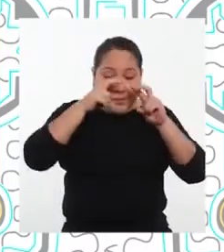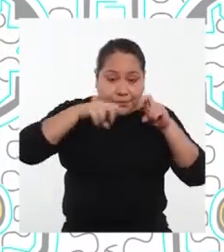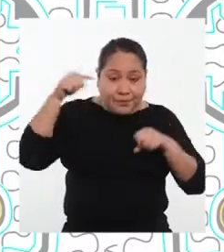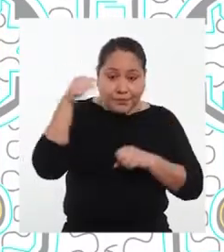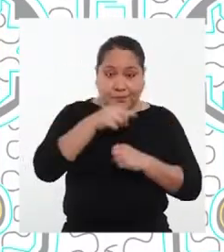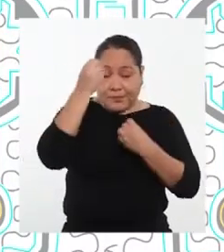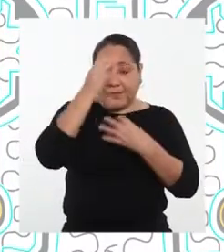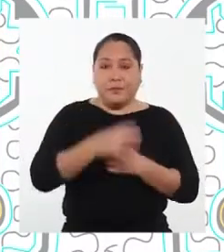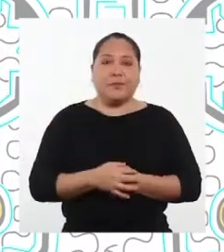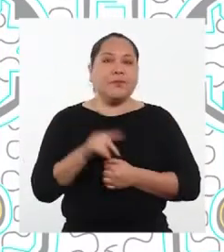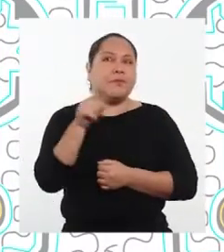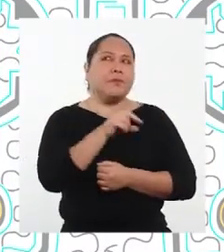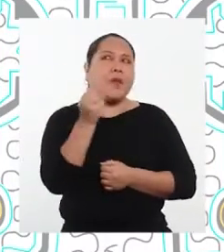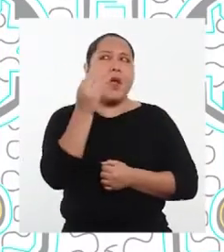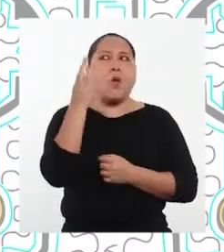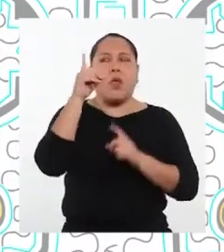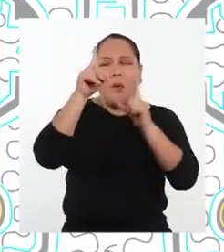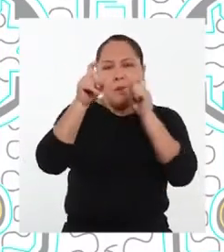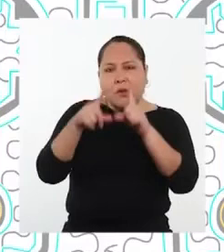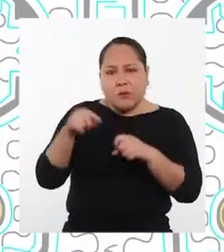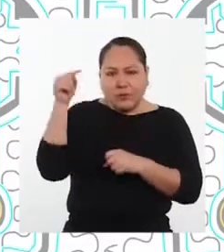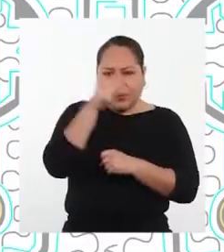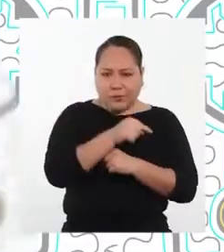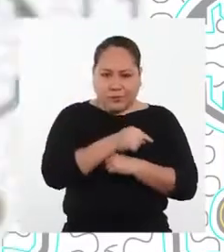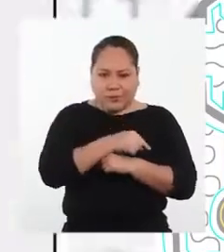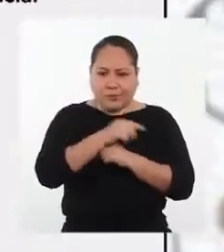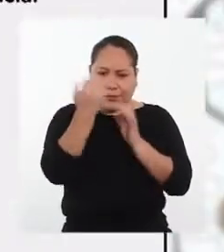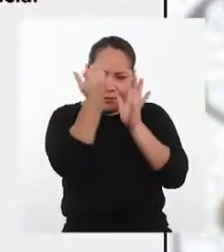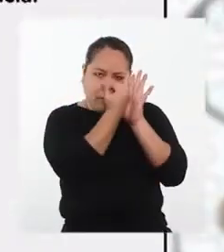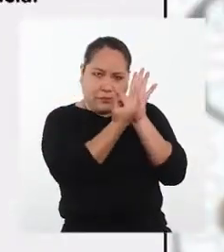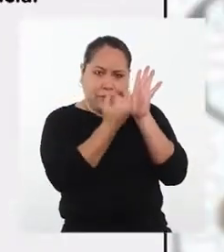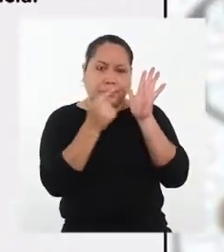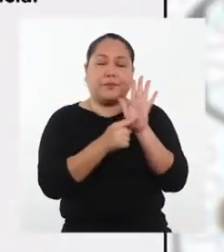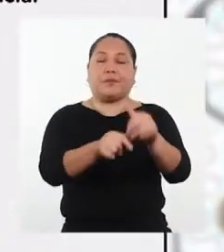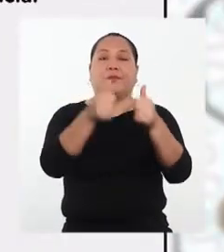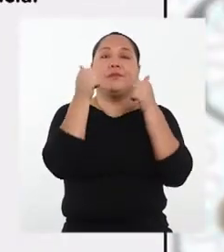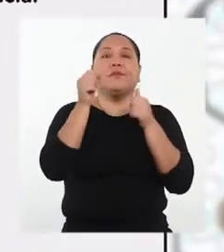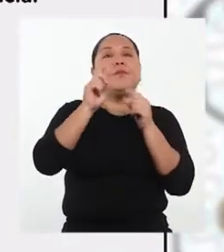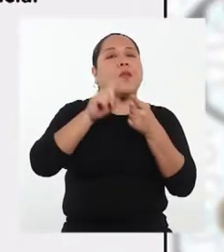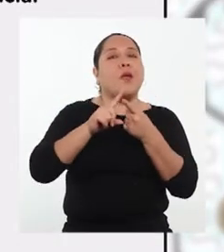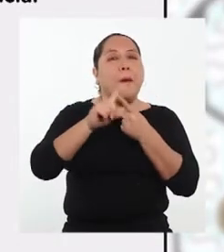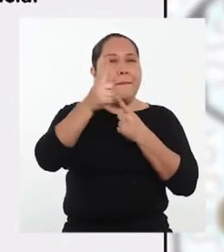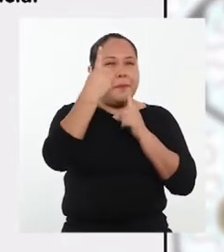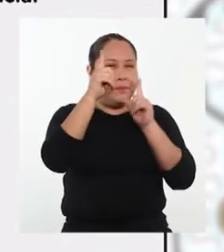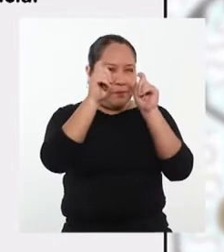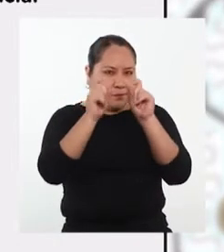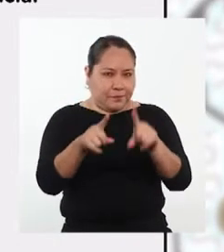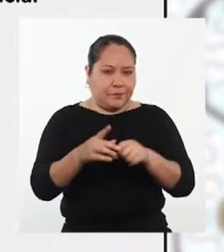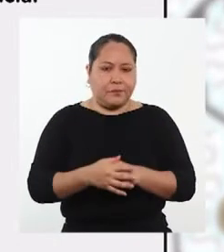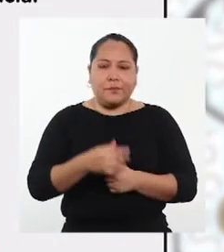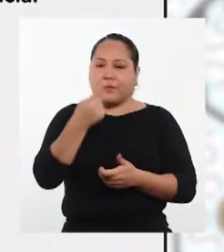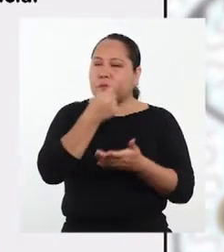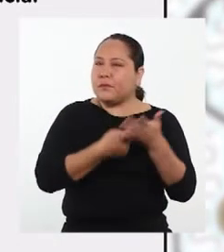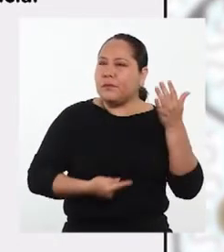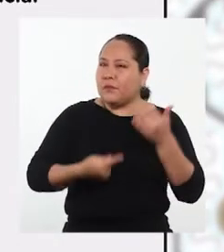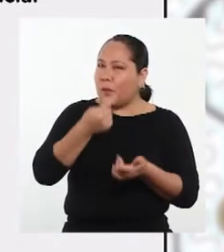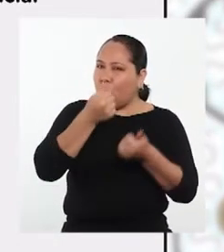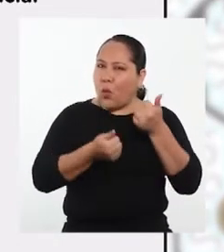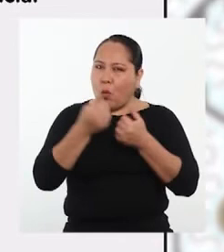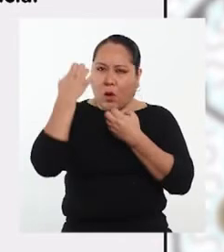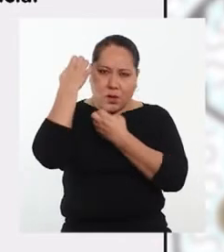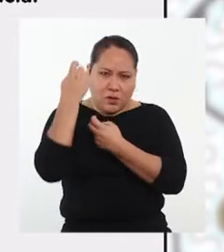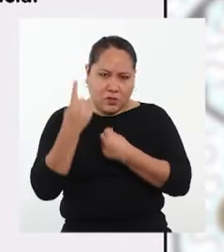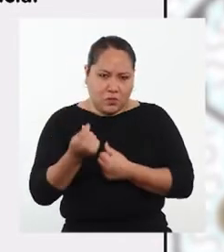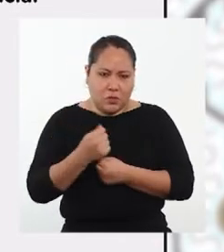datos. Tenemos unas cuantas preguntas en base a este gráfico. Bien, primera pregunta. ¿Qué actividad económica